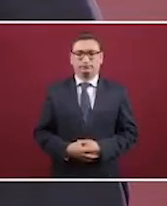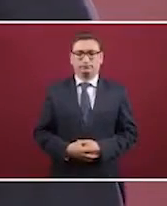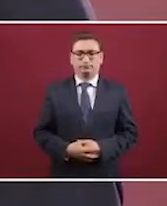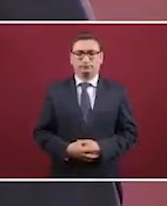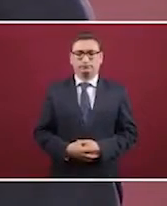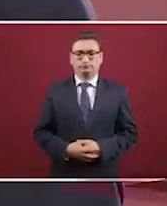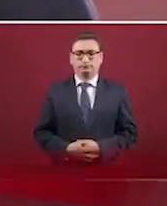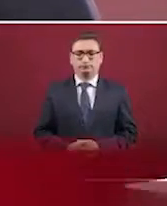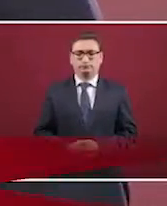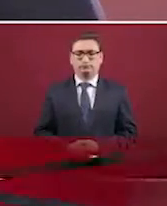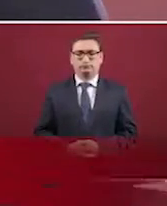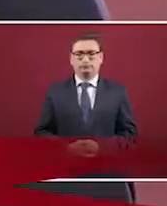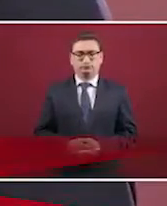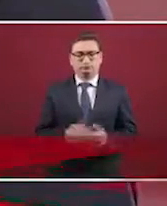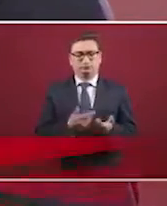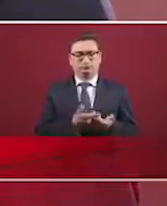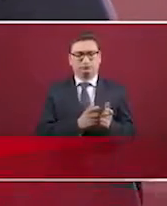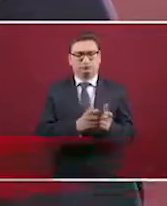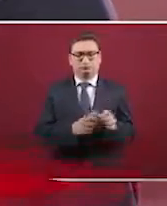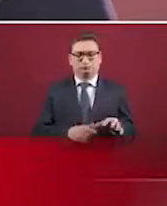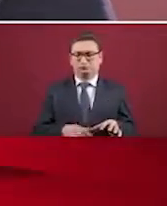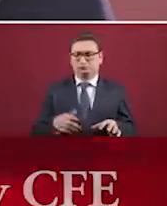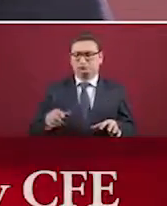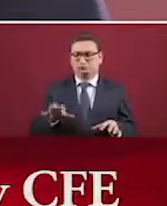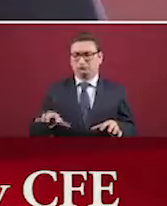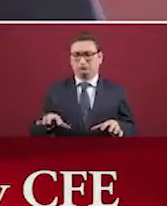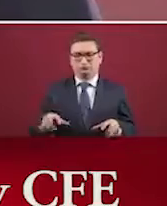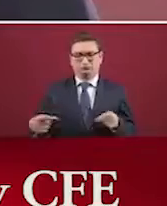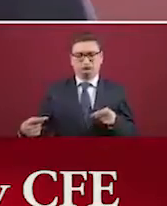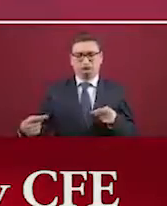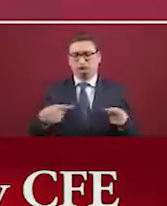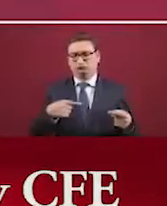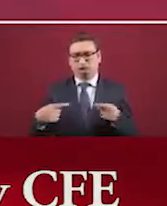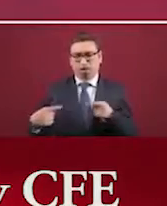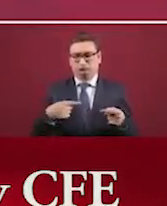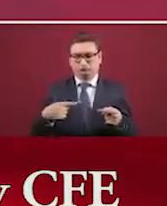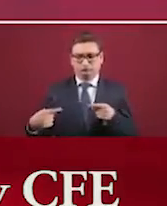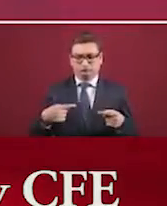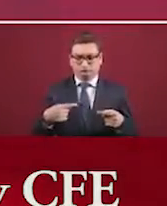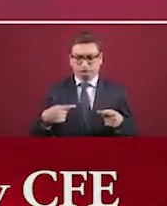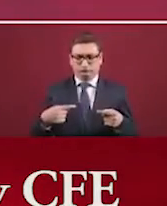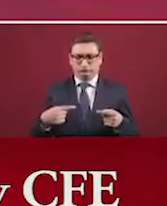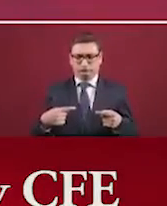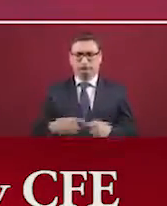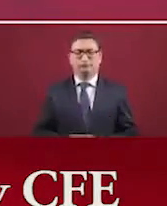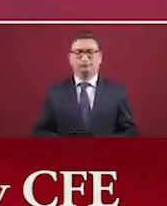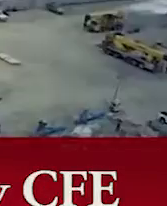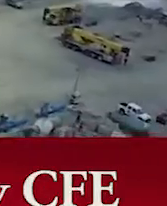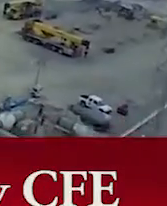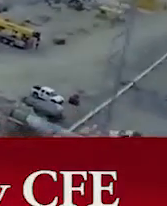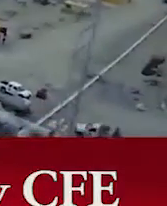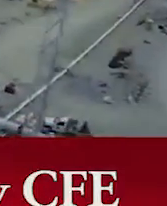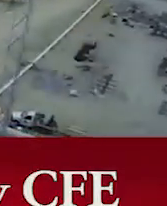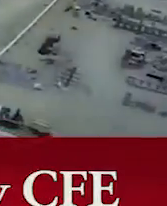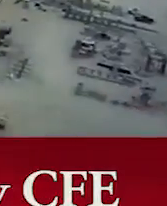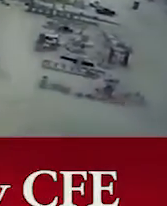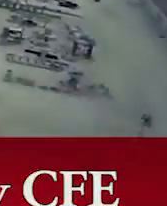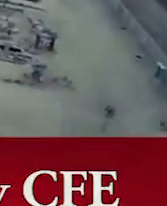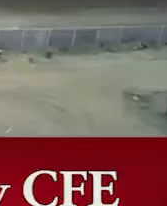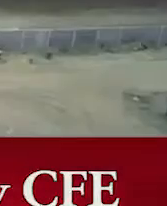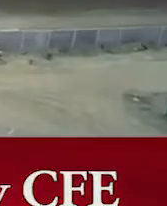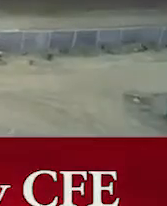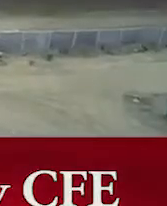construcción de gasoductos en la comisión federal de electricidad reveló el presidente andrés manuel lópez obrador 3 el acuerdo de este martes con el